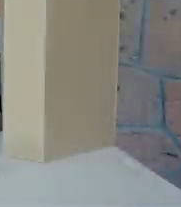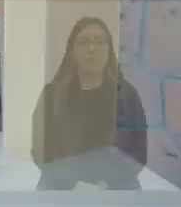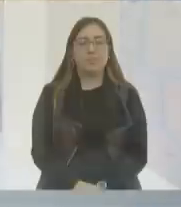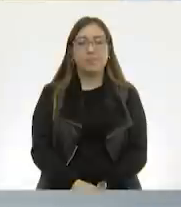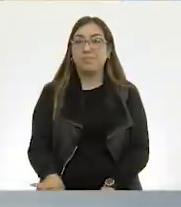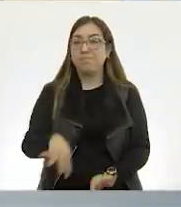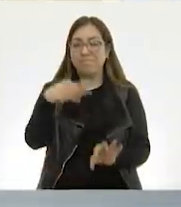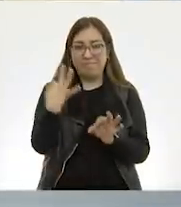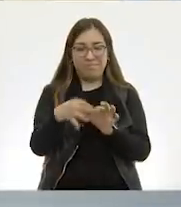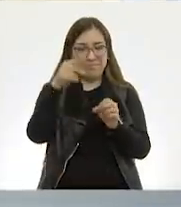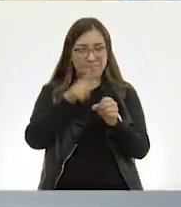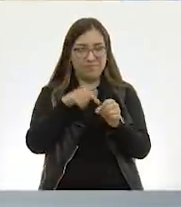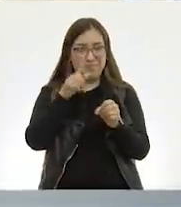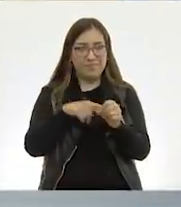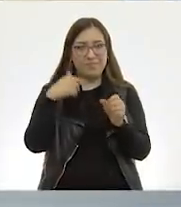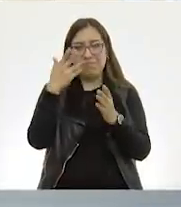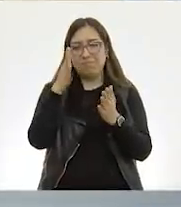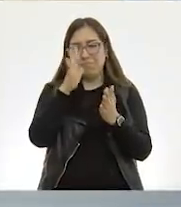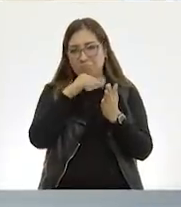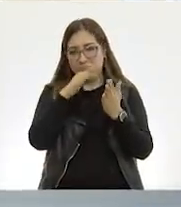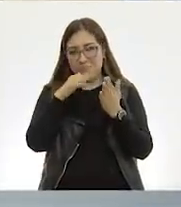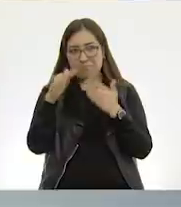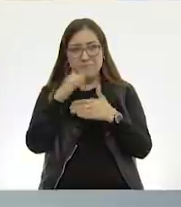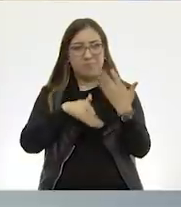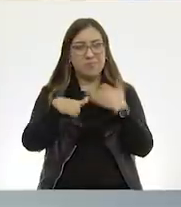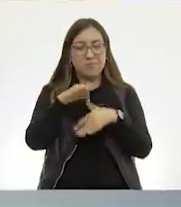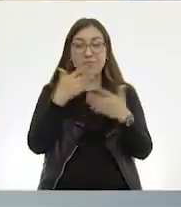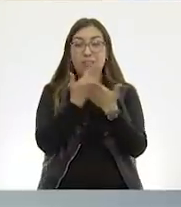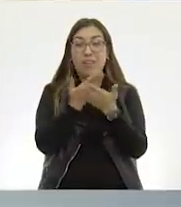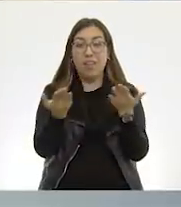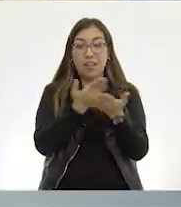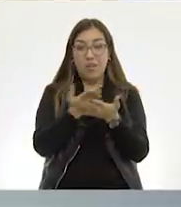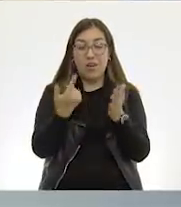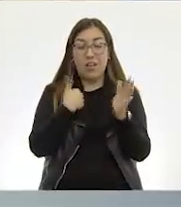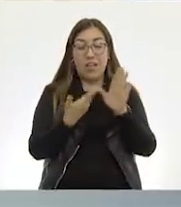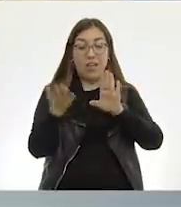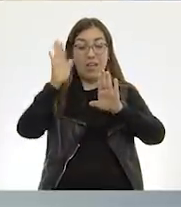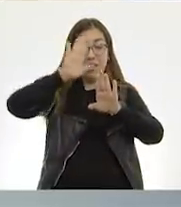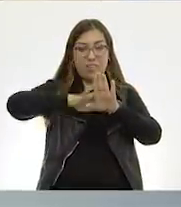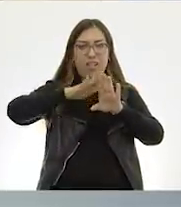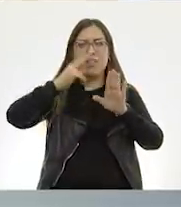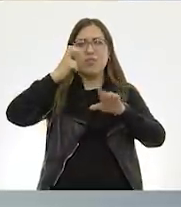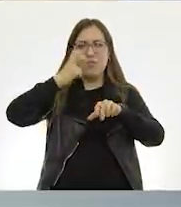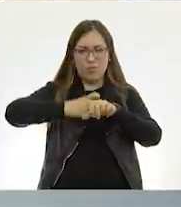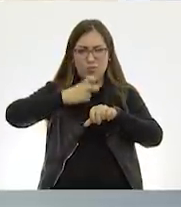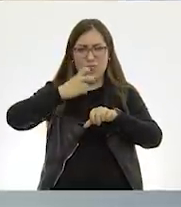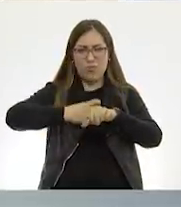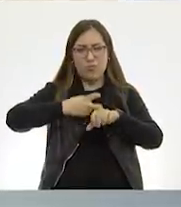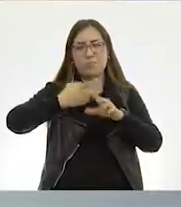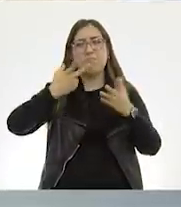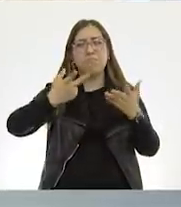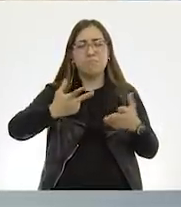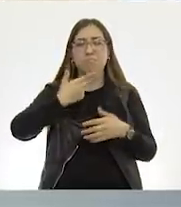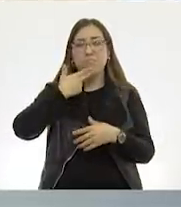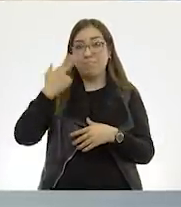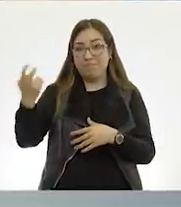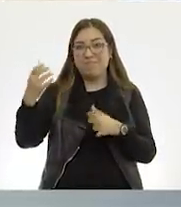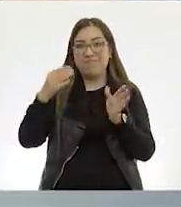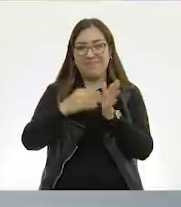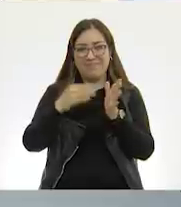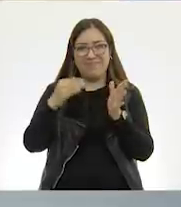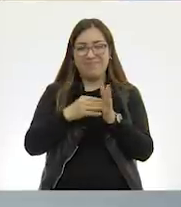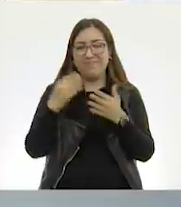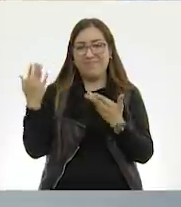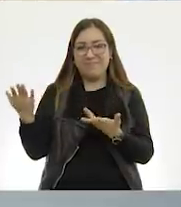Ya tengo coloreados mis personajes. Ahora les voy a poner cartón para que estén rígidos. Y para eso voy a utilizar mi caja de